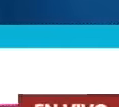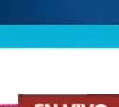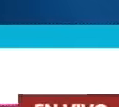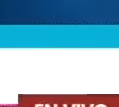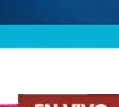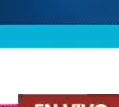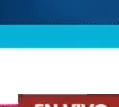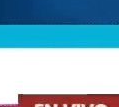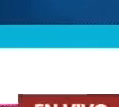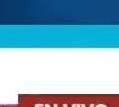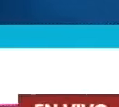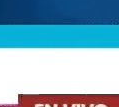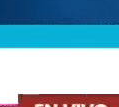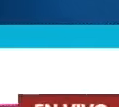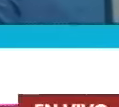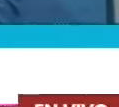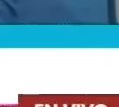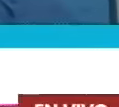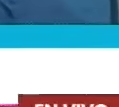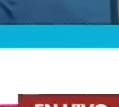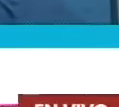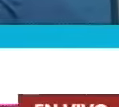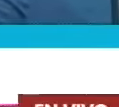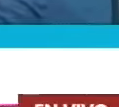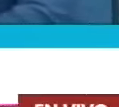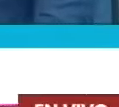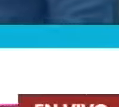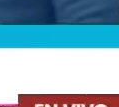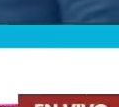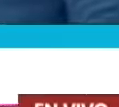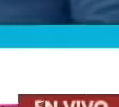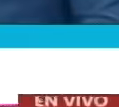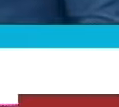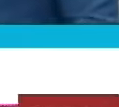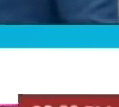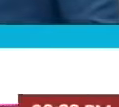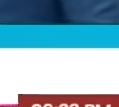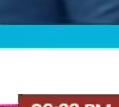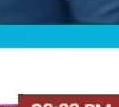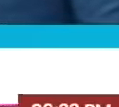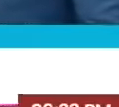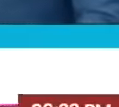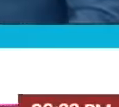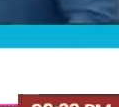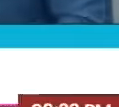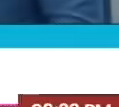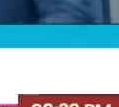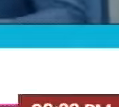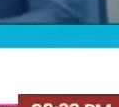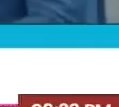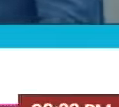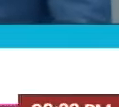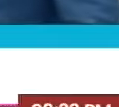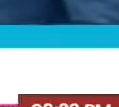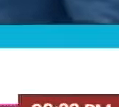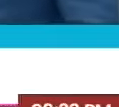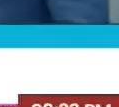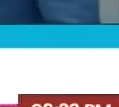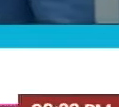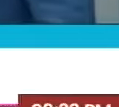Esa chaqueta se la regalé yo. Tengo un estilo fashion. ¿Ah?